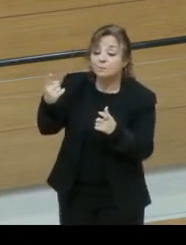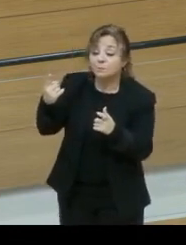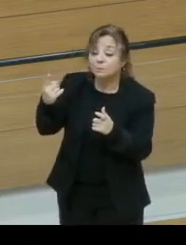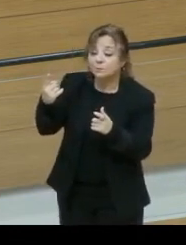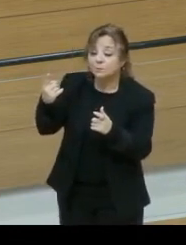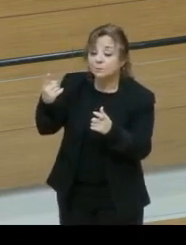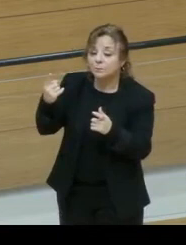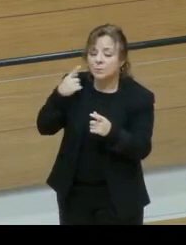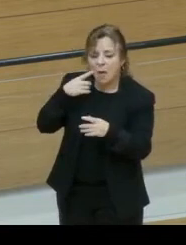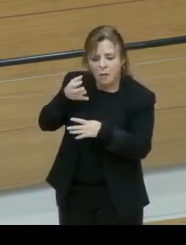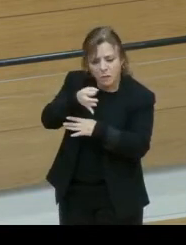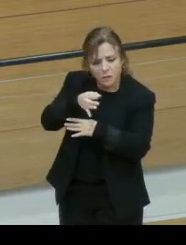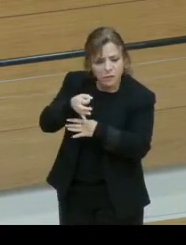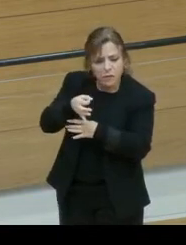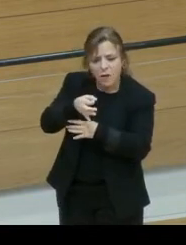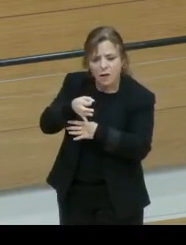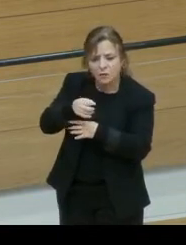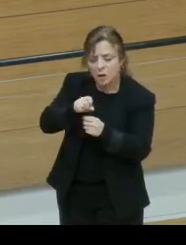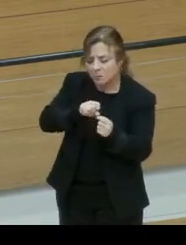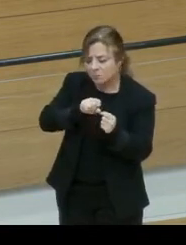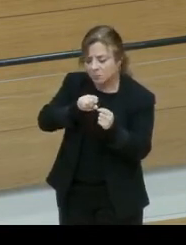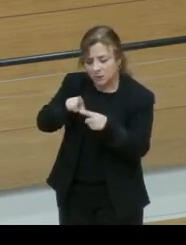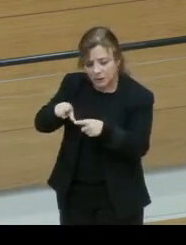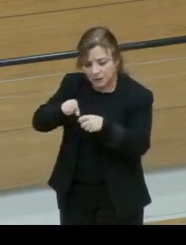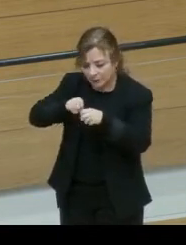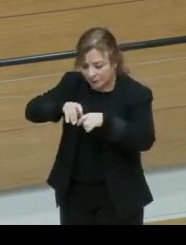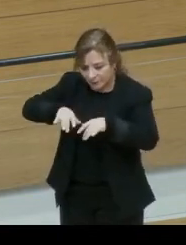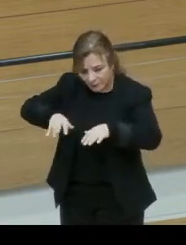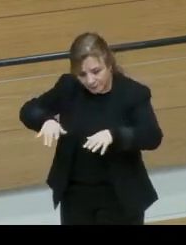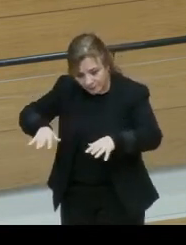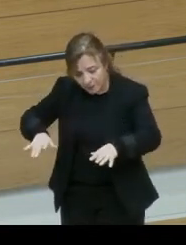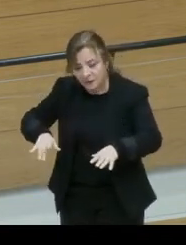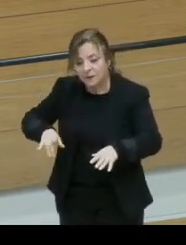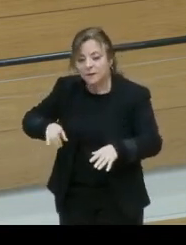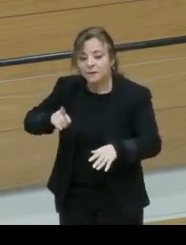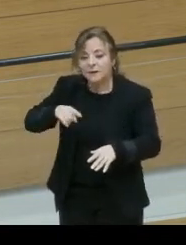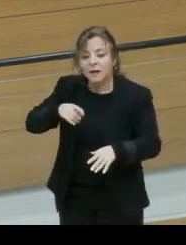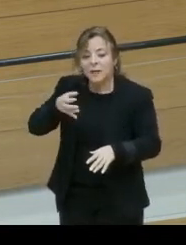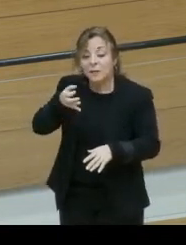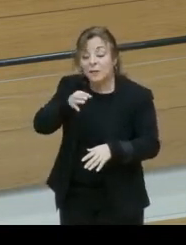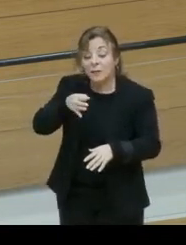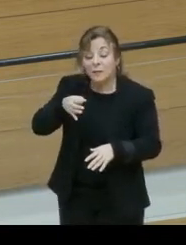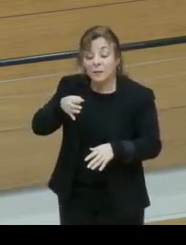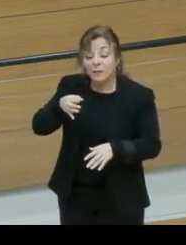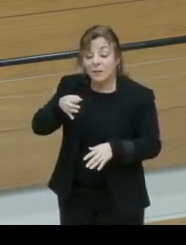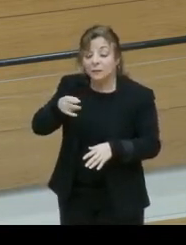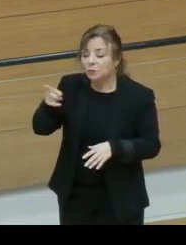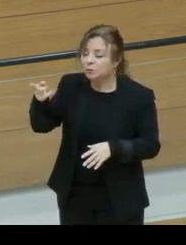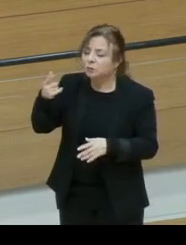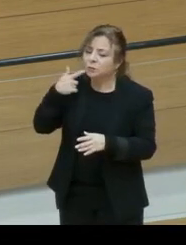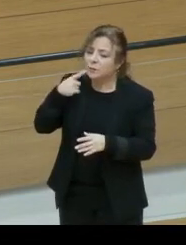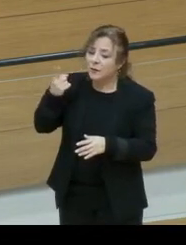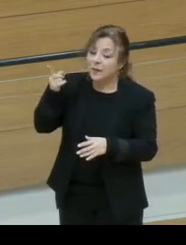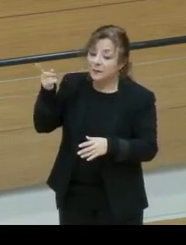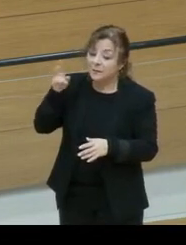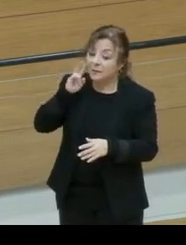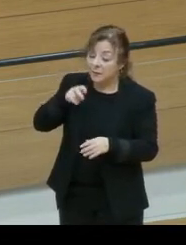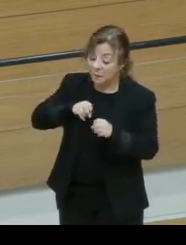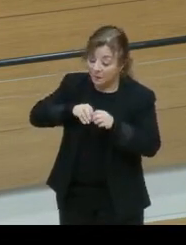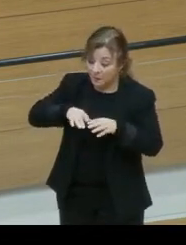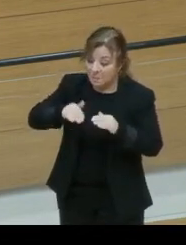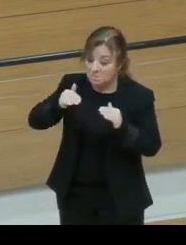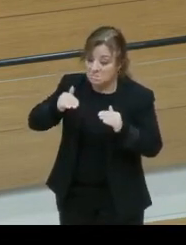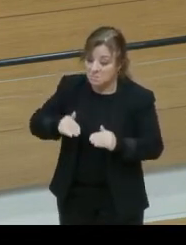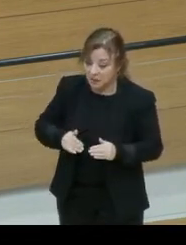puesto las células migrando, las células tumorales, y nos comentas que ahí se ve que migran mucho